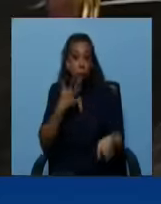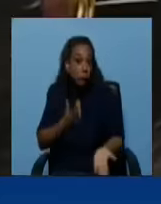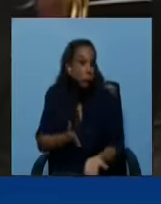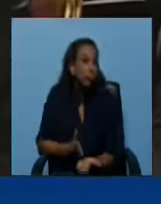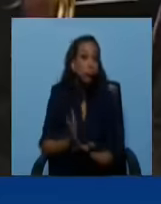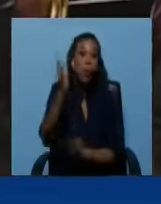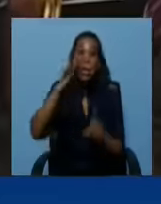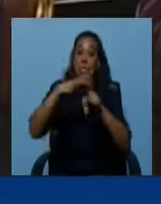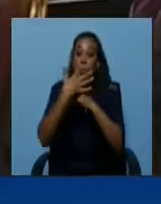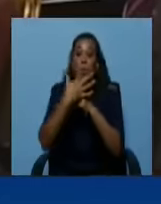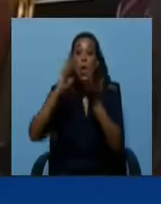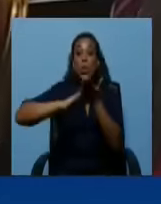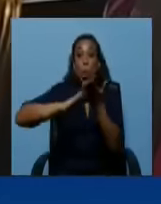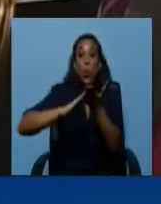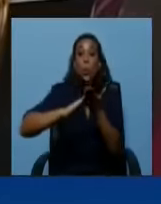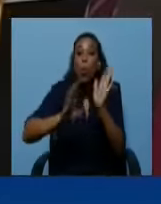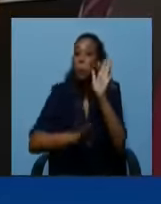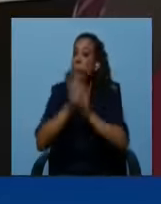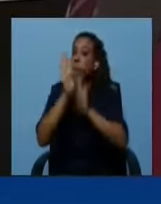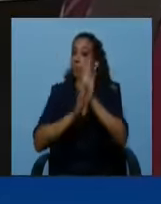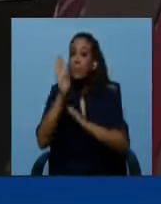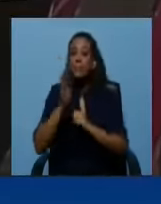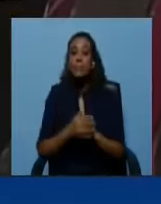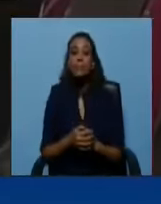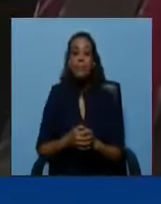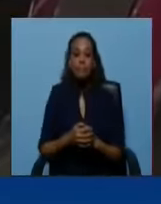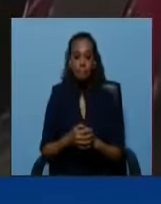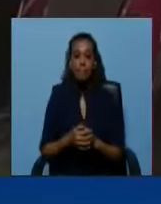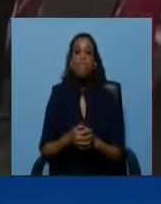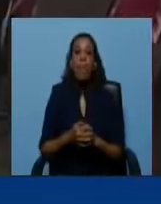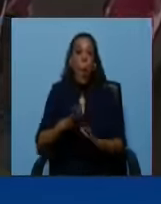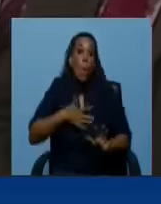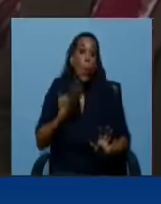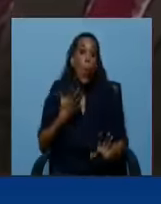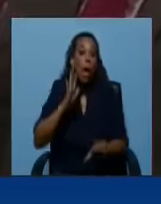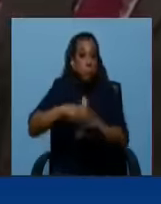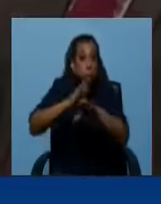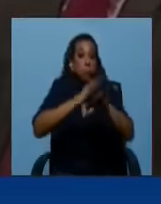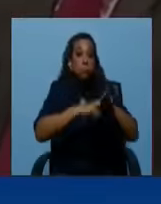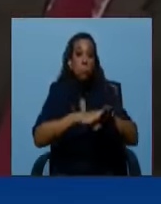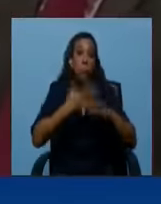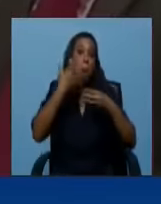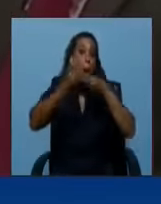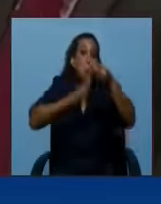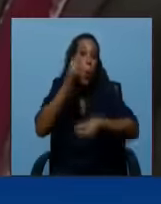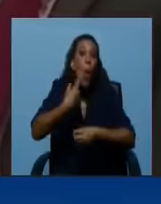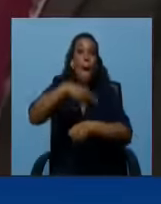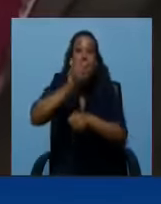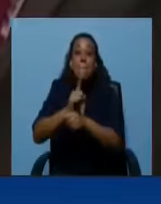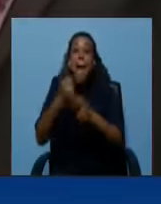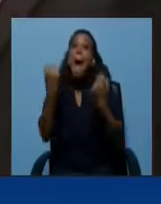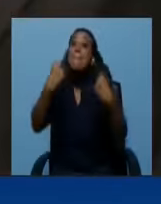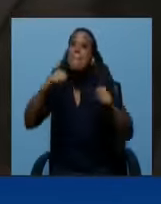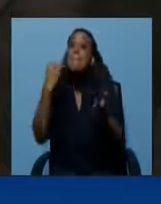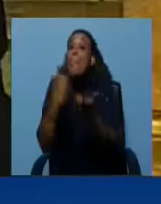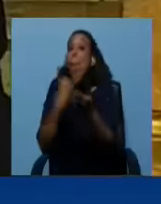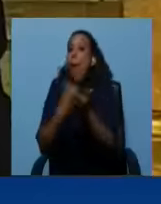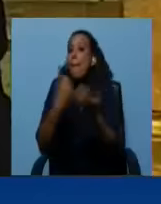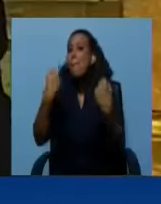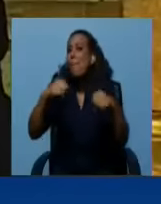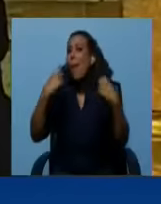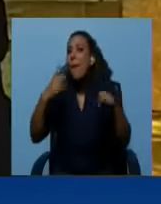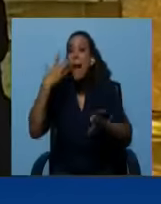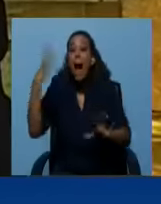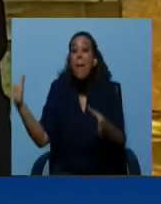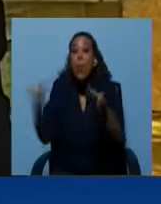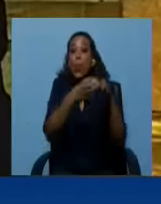encaminar la situación hacia adelante. Pudiéramos decir que fue un primer ensayo que dejó un